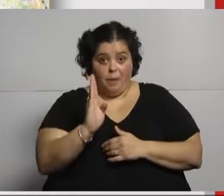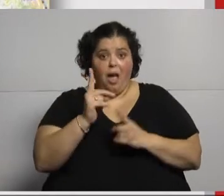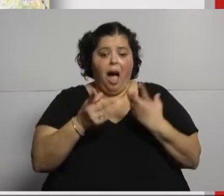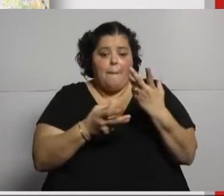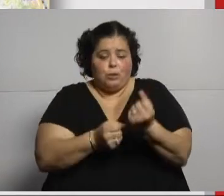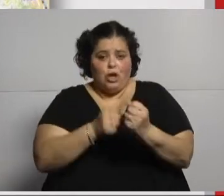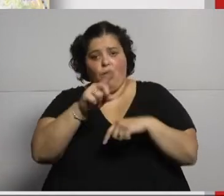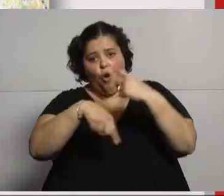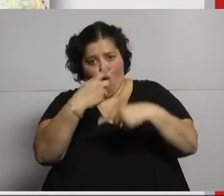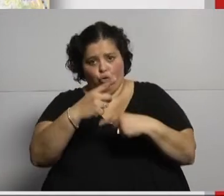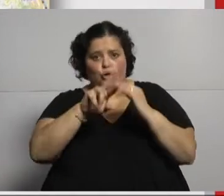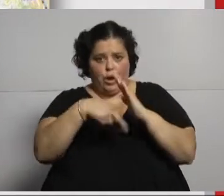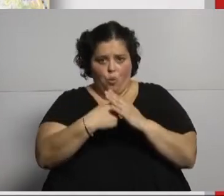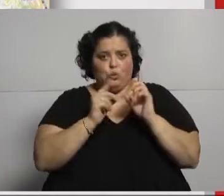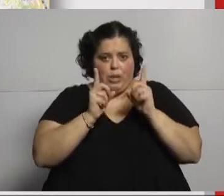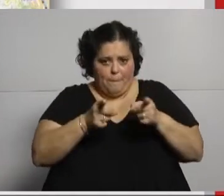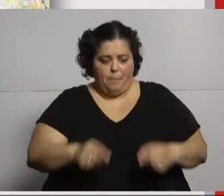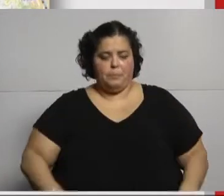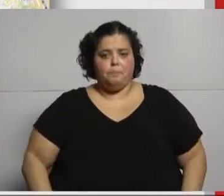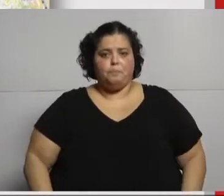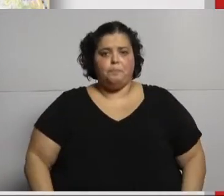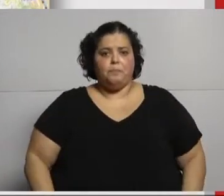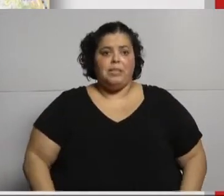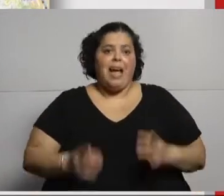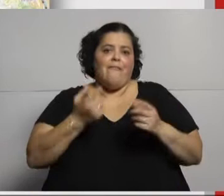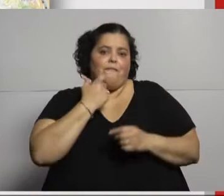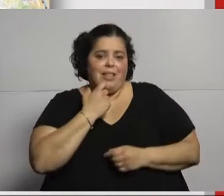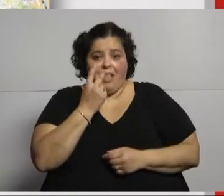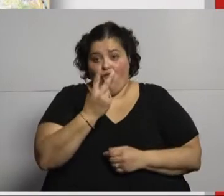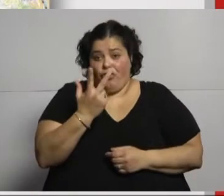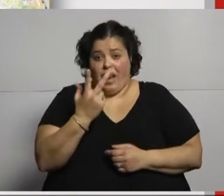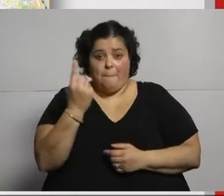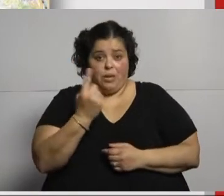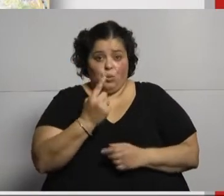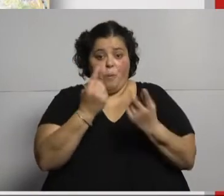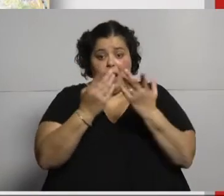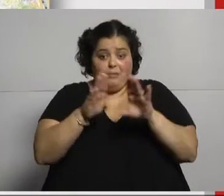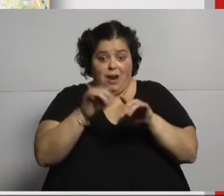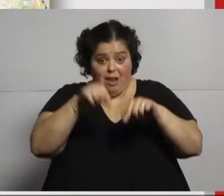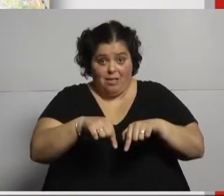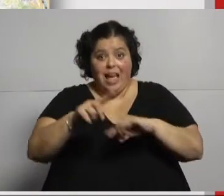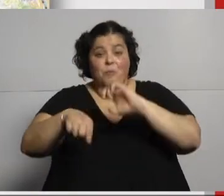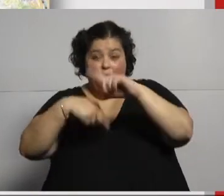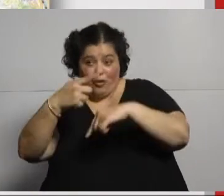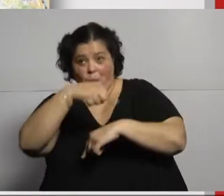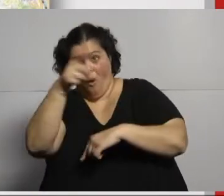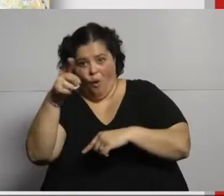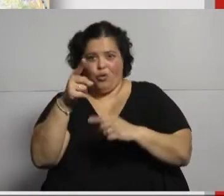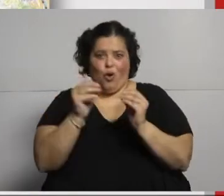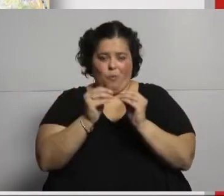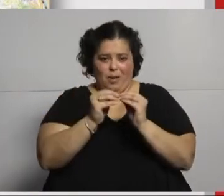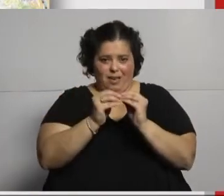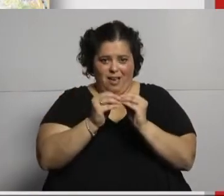nos quedan 2 o 3 minutos, si querés, para cerrar esta primera intervención, así podemos Perfecto, seguir Carlos. con las otras ciudades.